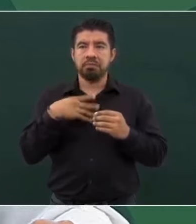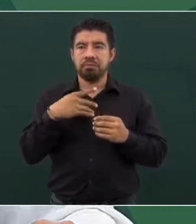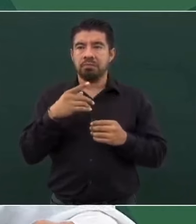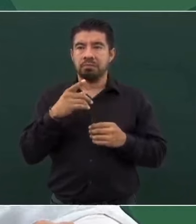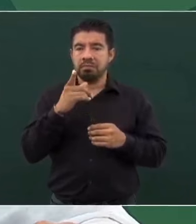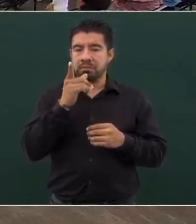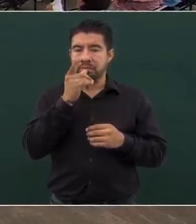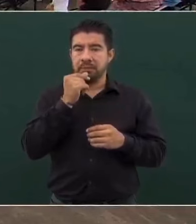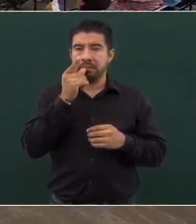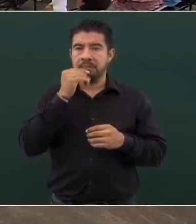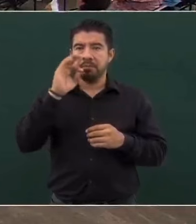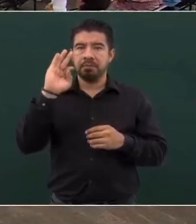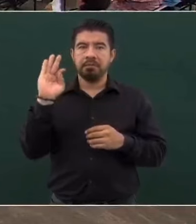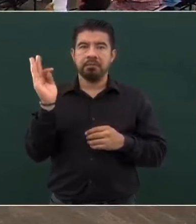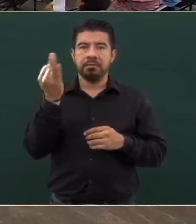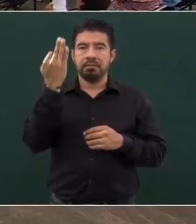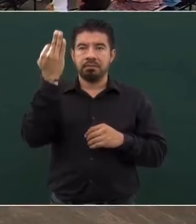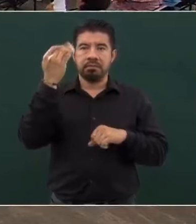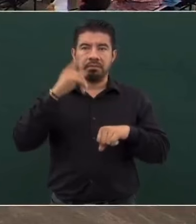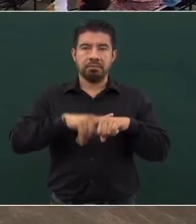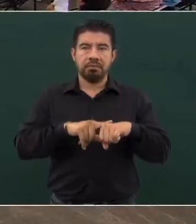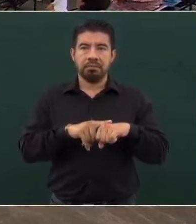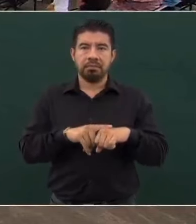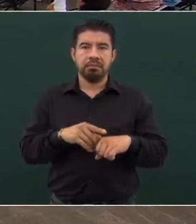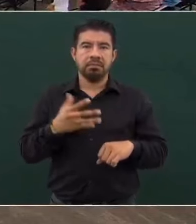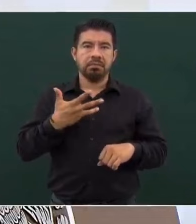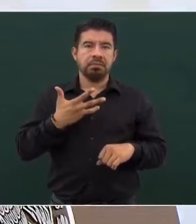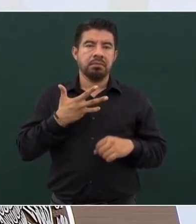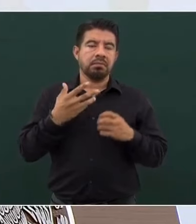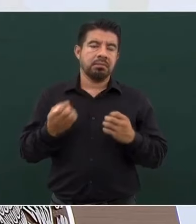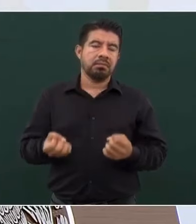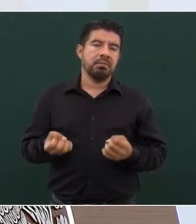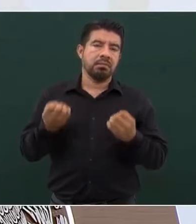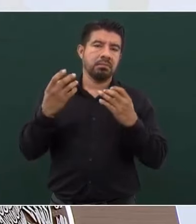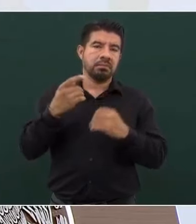Ahora tenemos, a ver si pones el número de cuarteles,